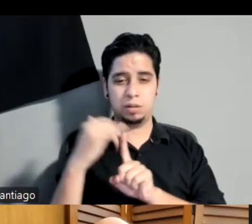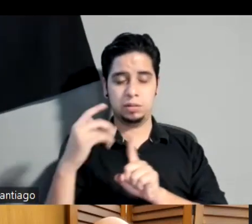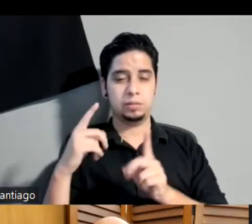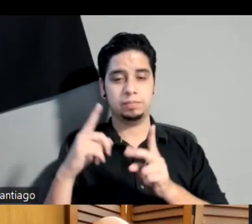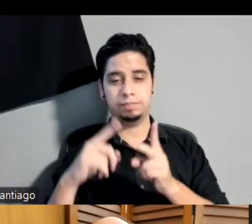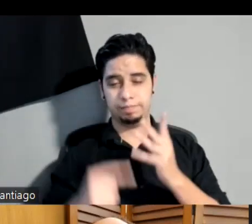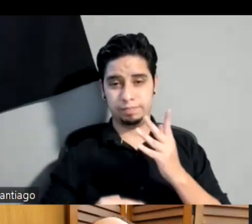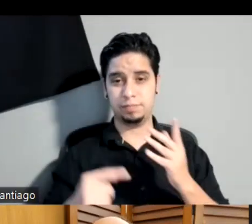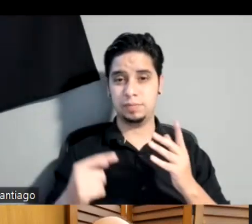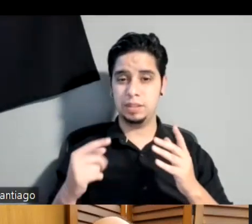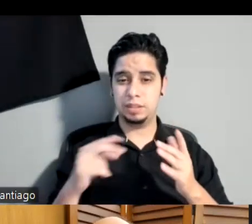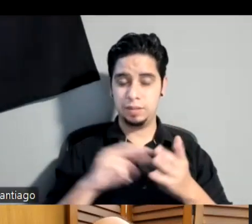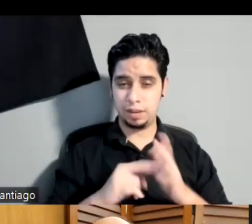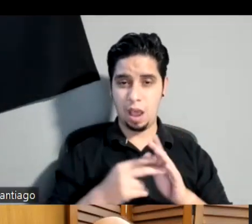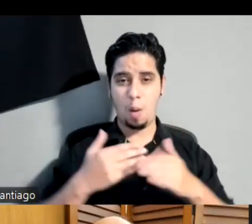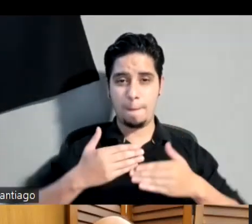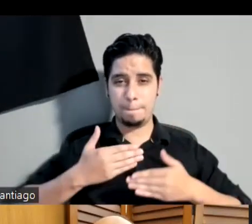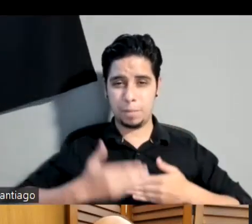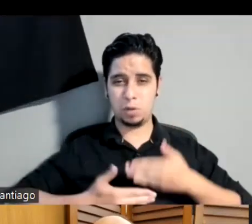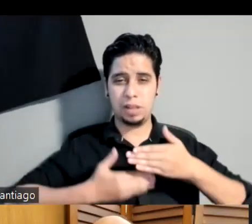tacata. Entonces son